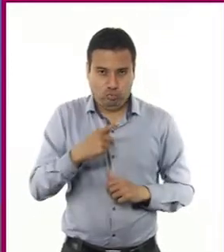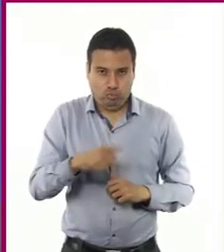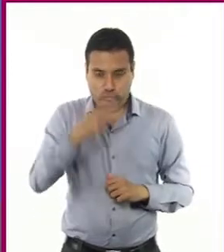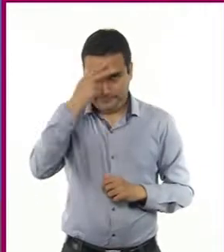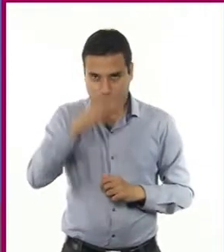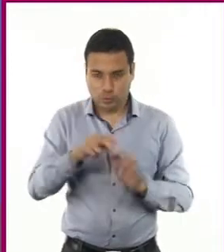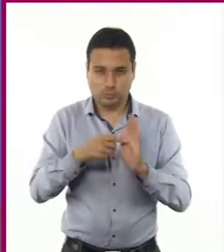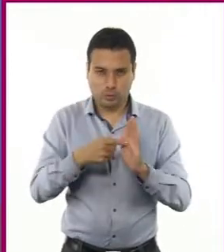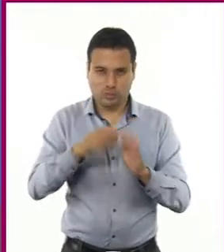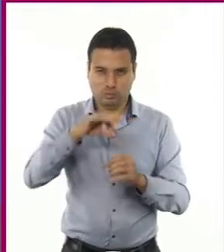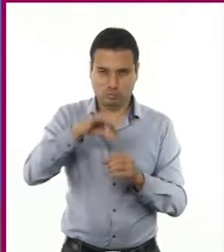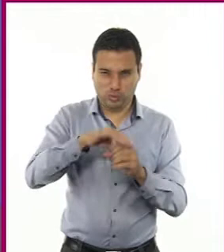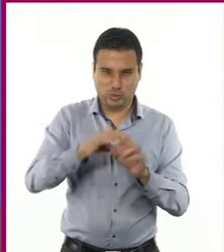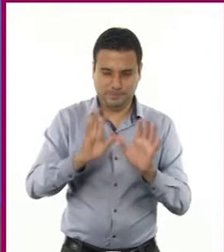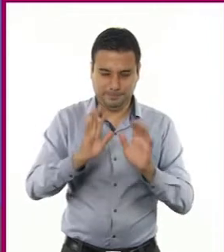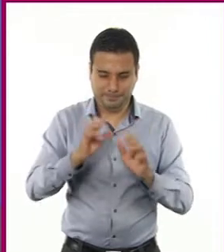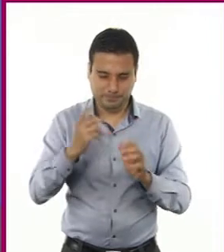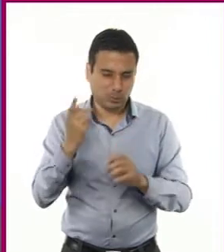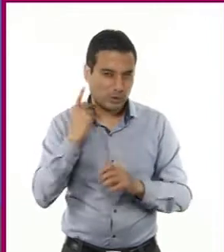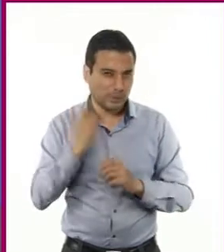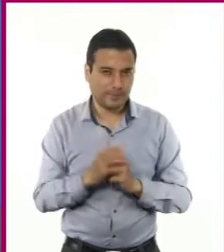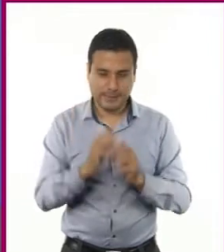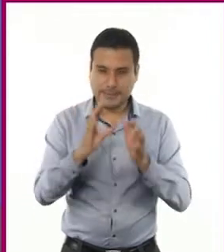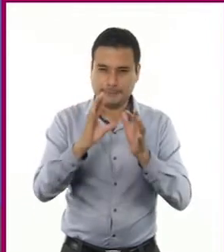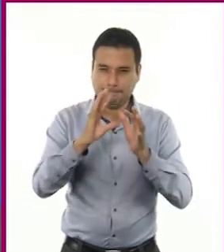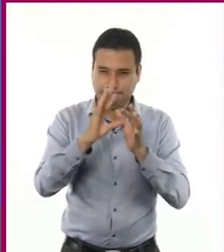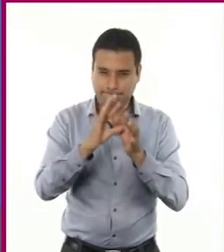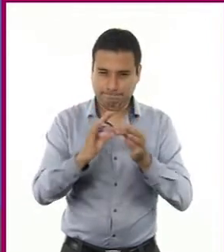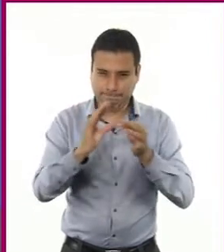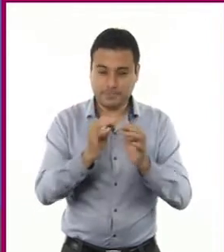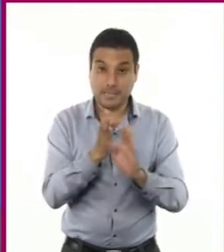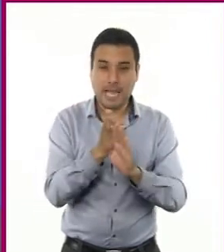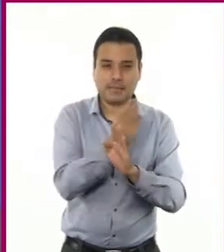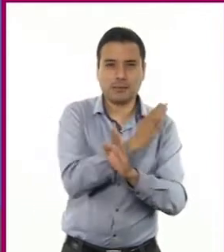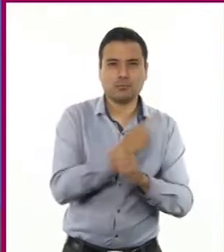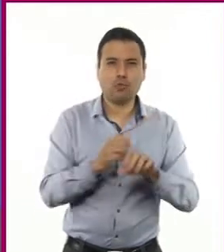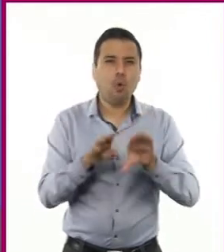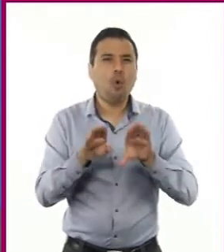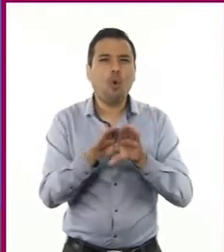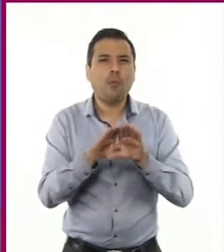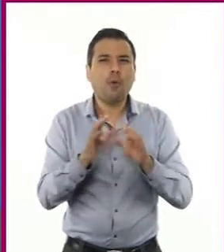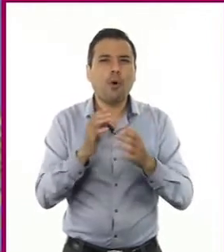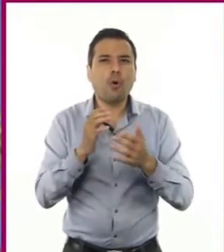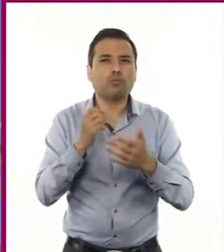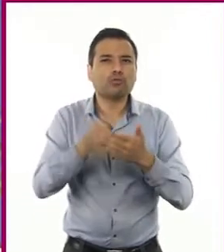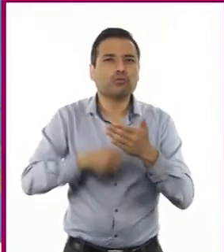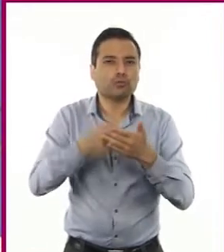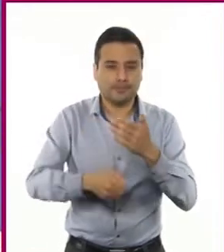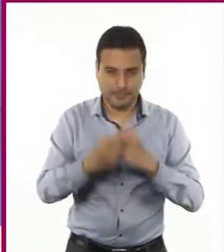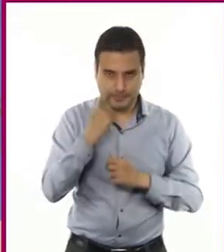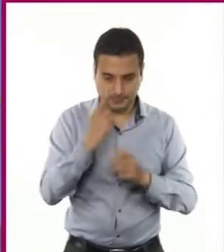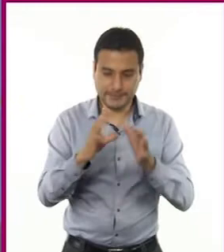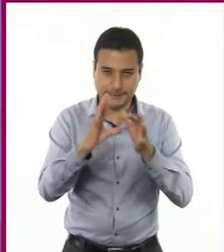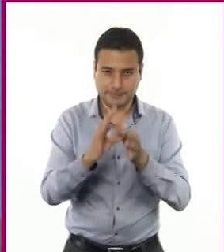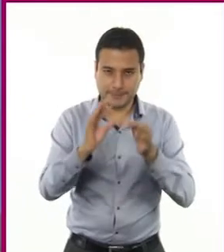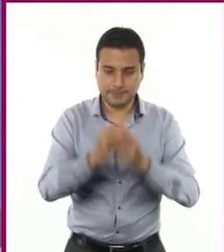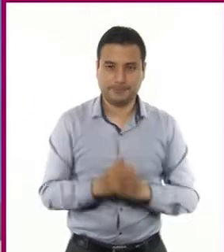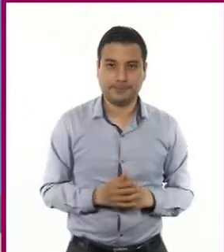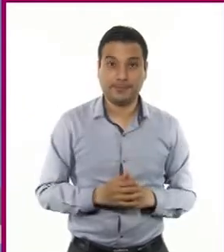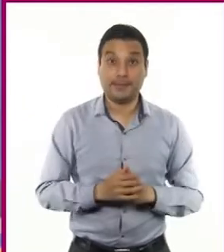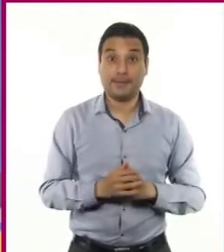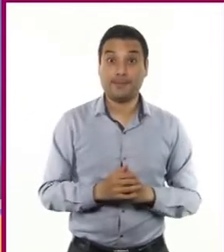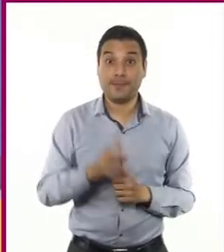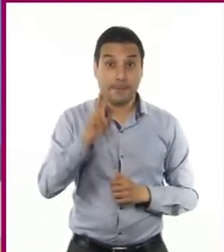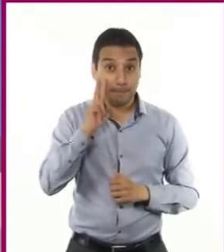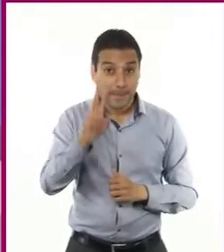mexicano, conviene identificar algunas causas que posibilitaron su implementación en el país. Veamos y escuchemos la